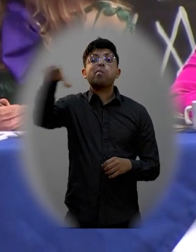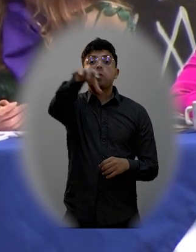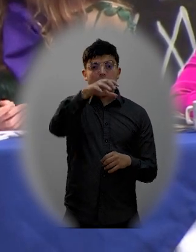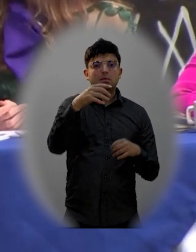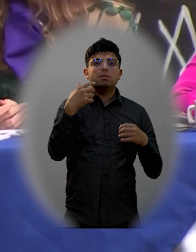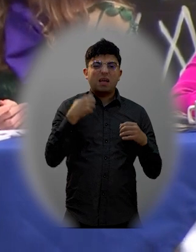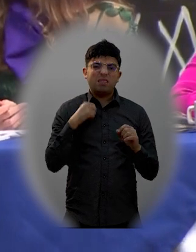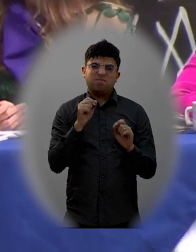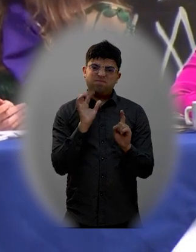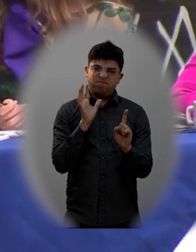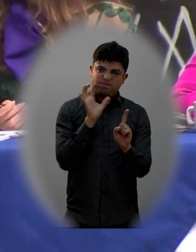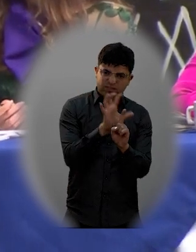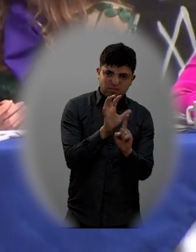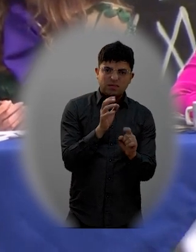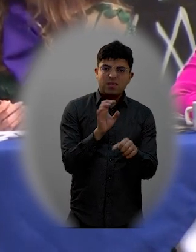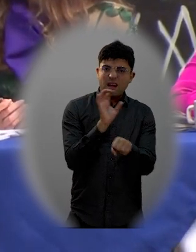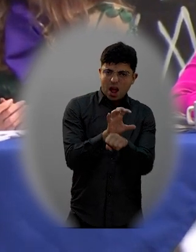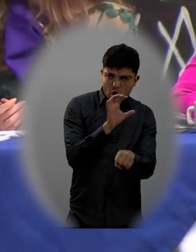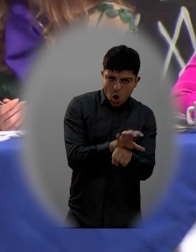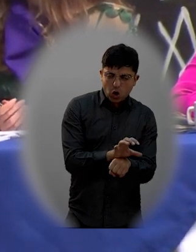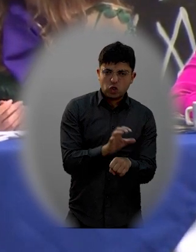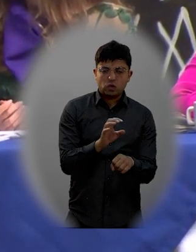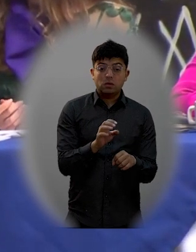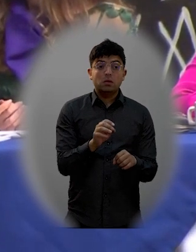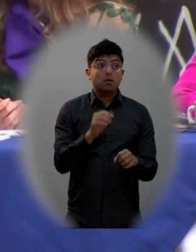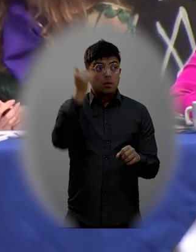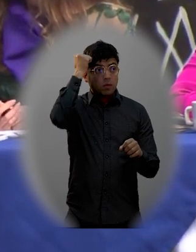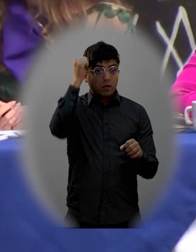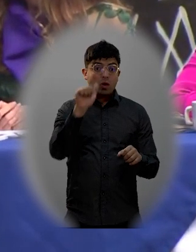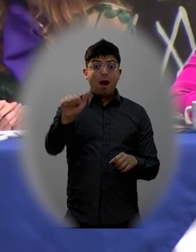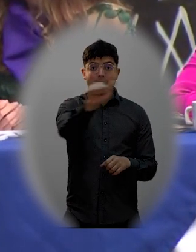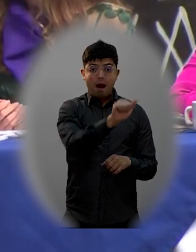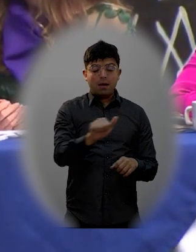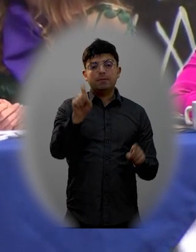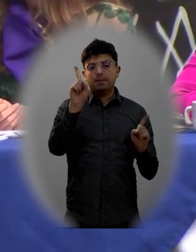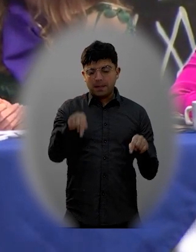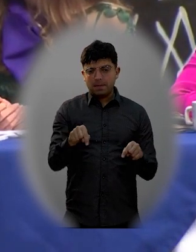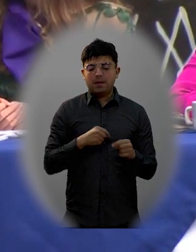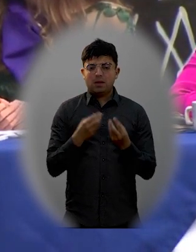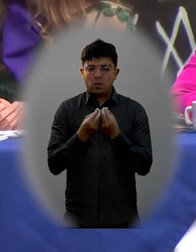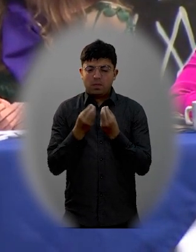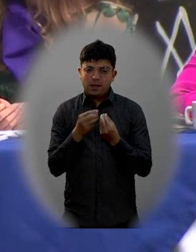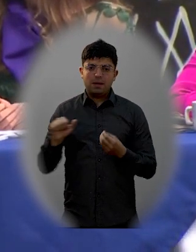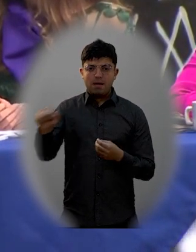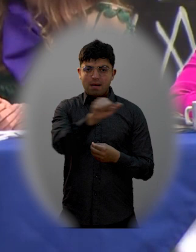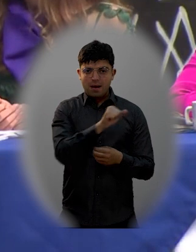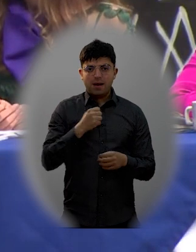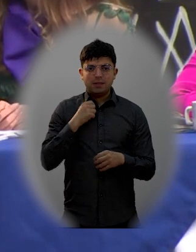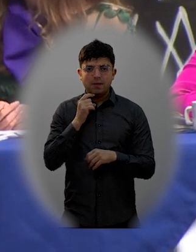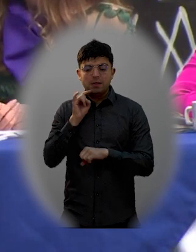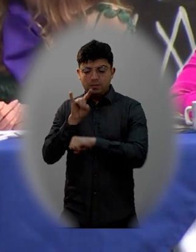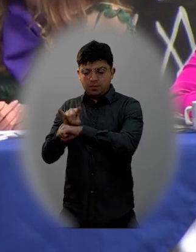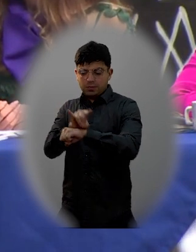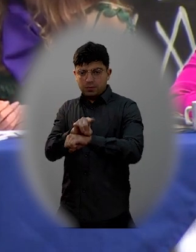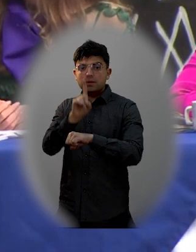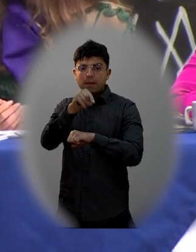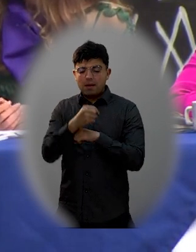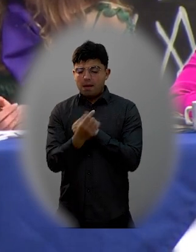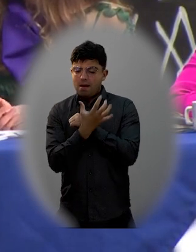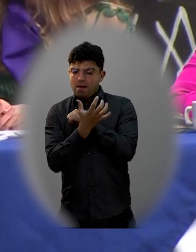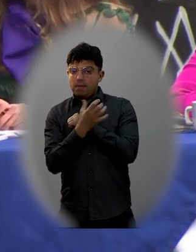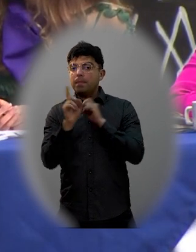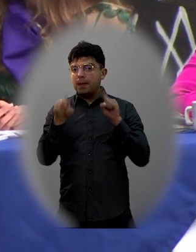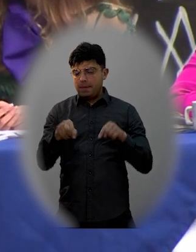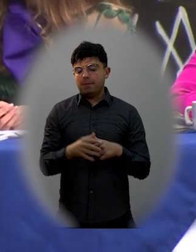pues persecución, se ha presentado acoso, tanto a las profesoras, también a las compañeras guardias de seguridad, ¿sí?